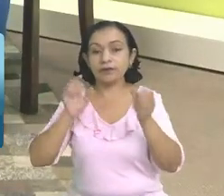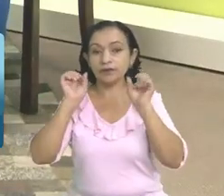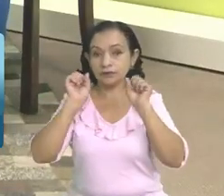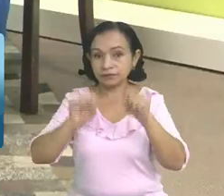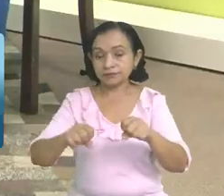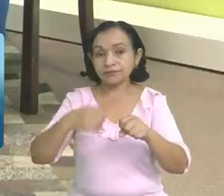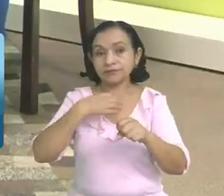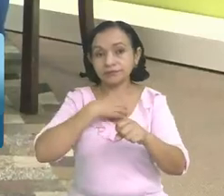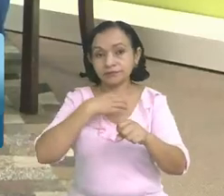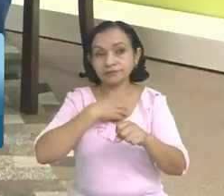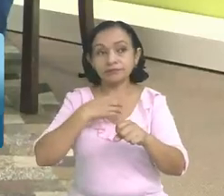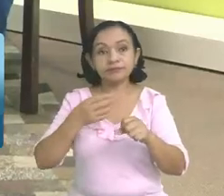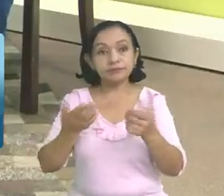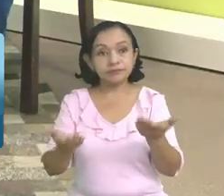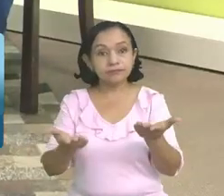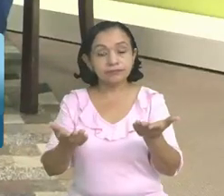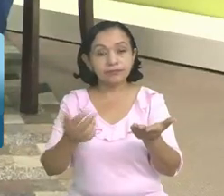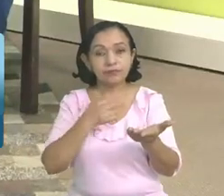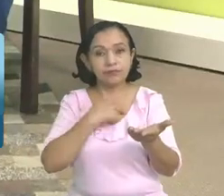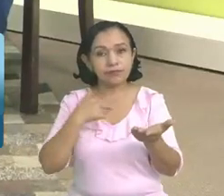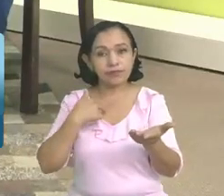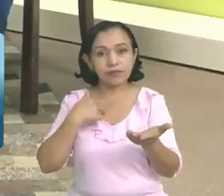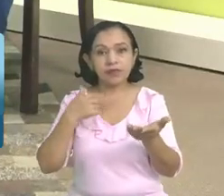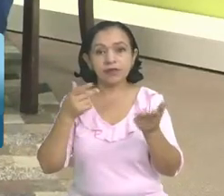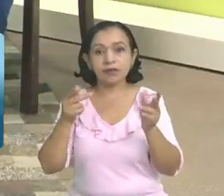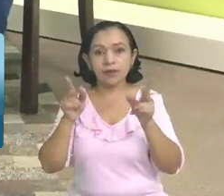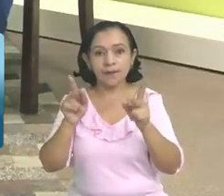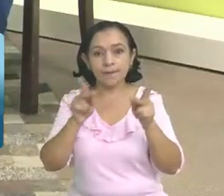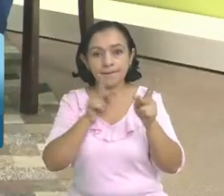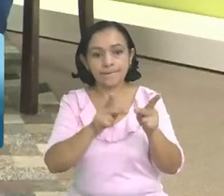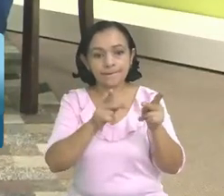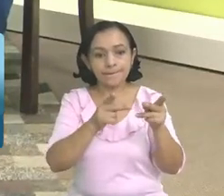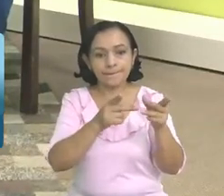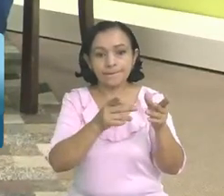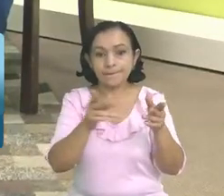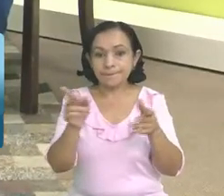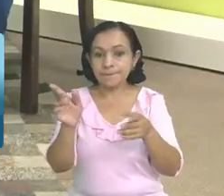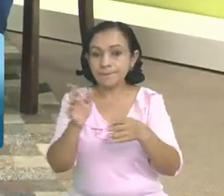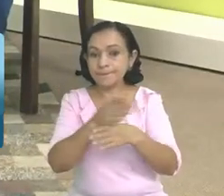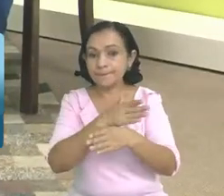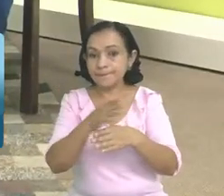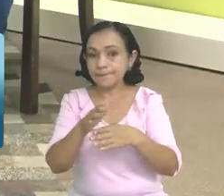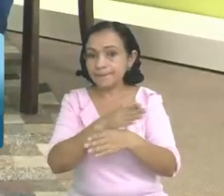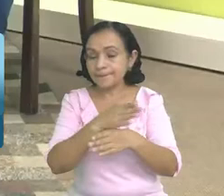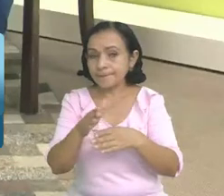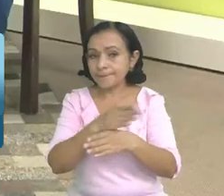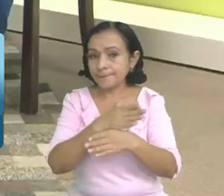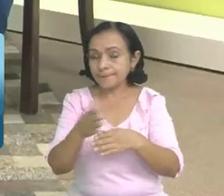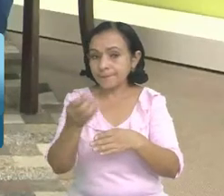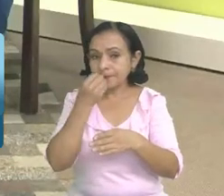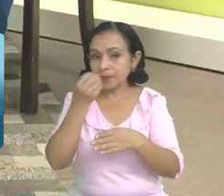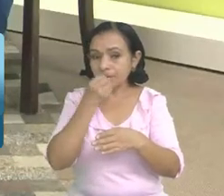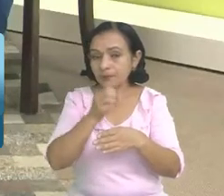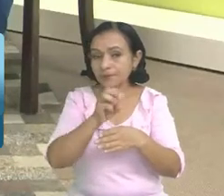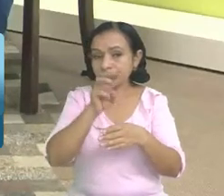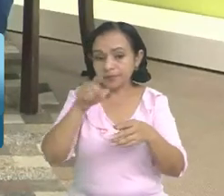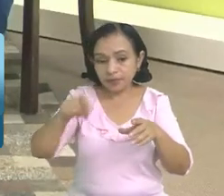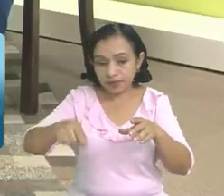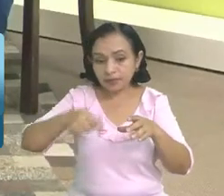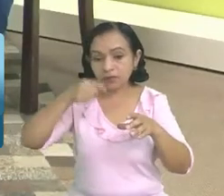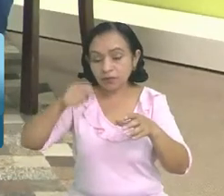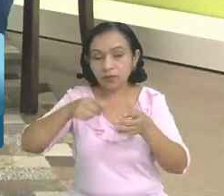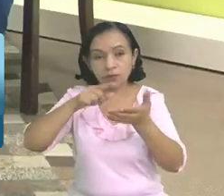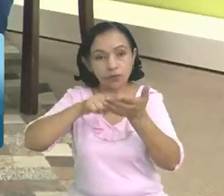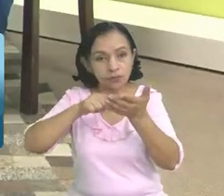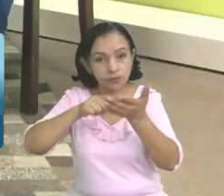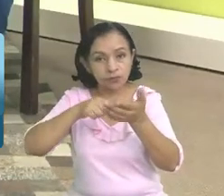posibilidades, ¿ya? Entonces ahí es donde jugamos con las porciones, porque no es lo mismo comerse, ¿verdad?, unas 3-4 cucharadas de arroz